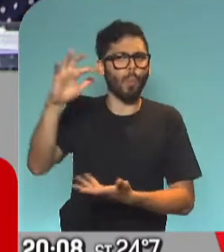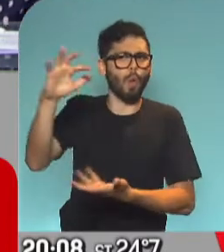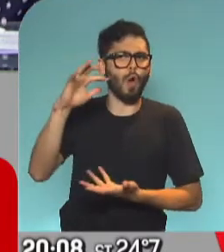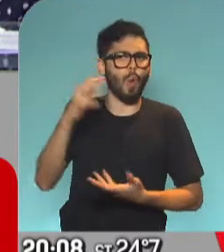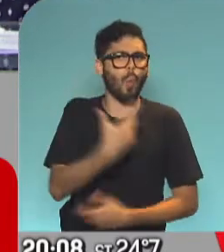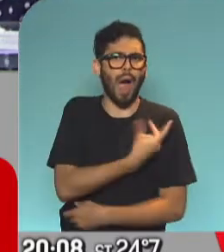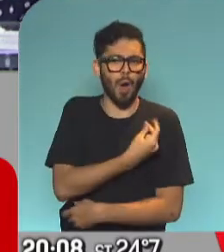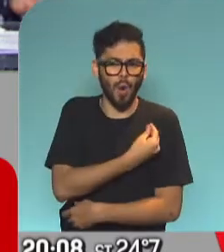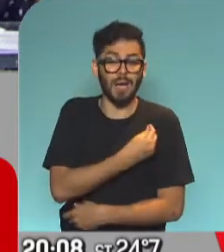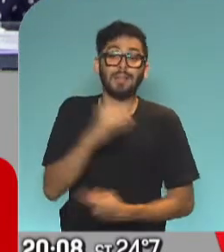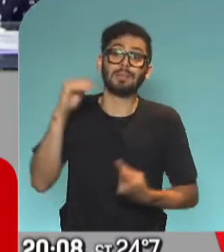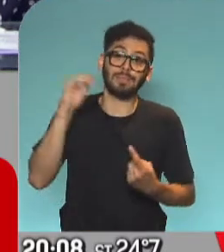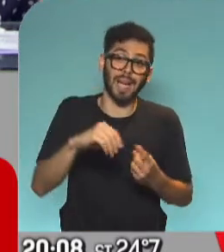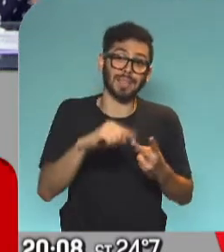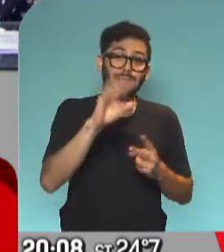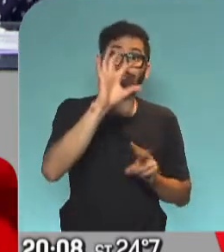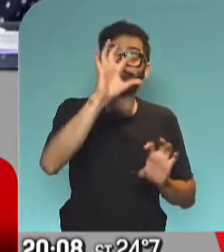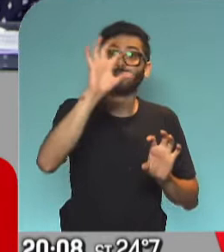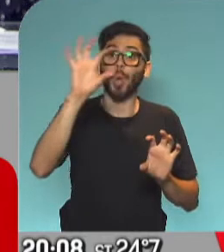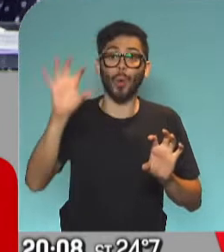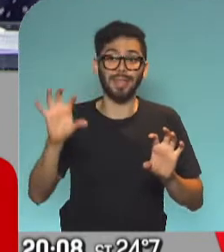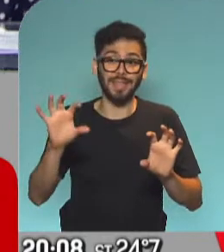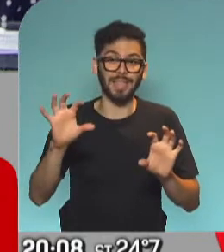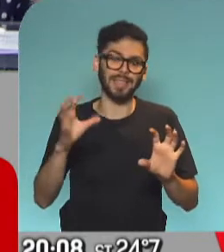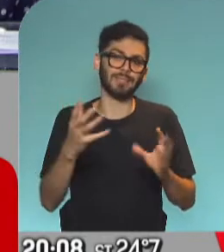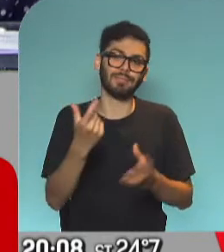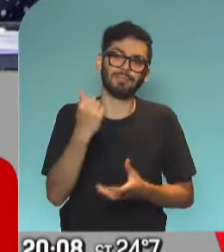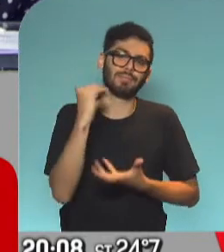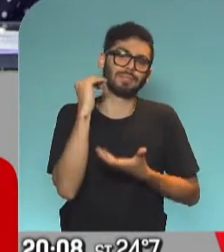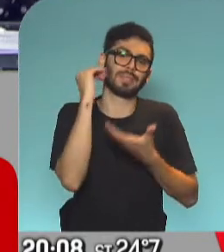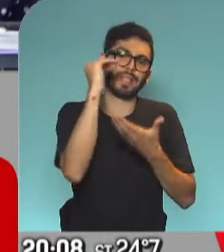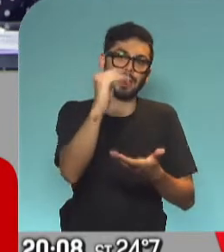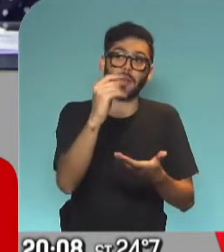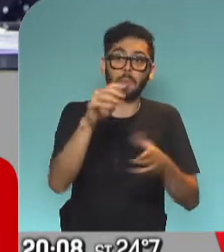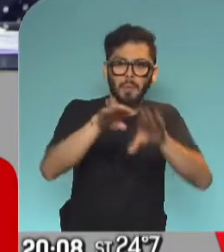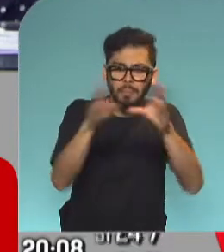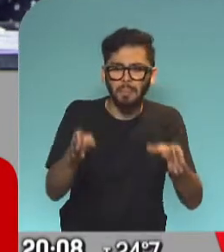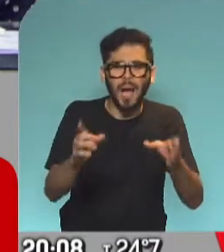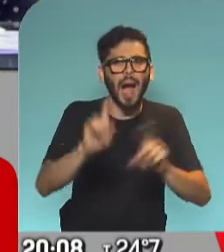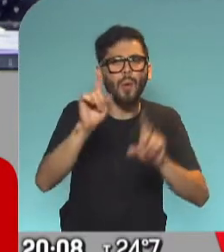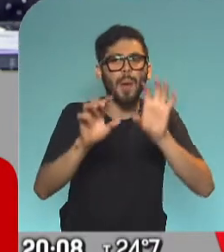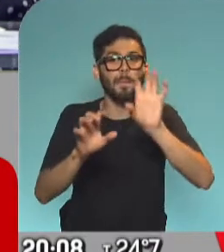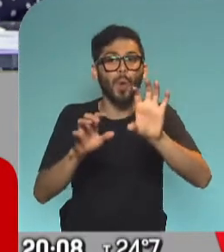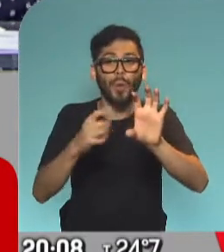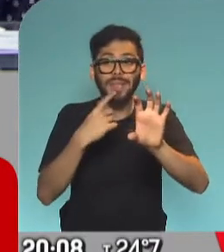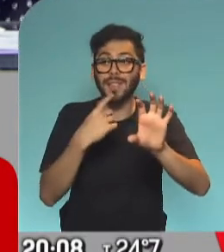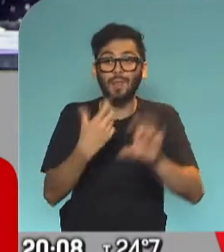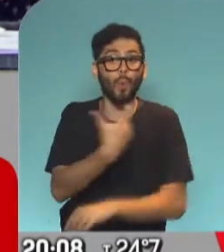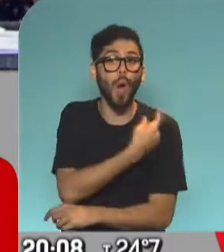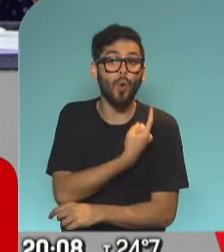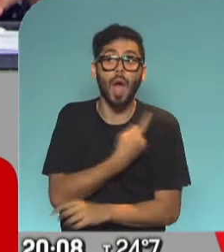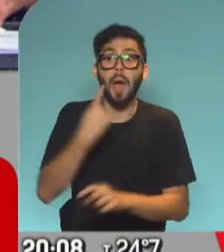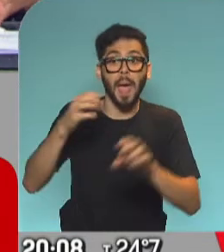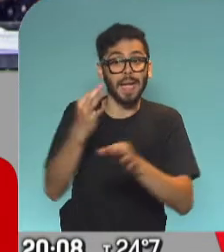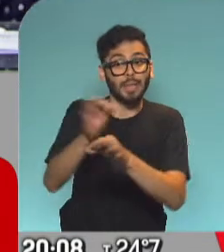a asistir financieramente para poner de pie, si querés, a muchos vacunatorios. Hay provincias donde se va a vacunar también en las escuelas, así